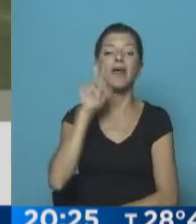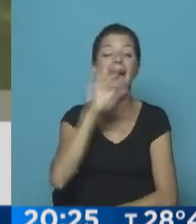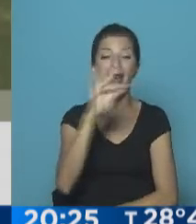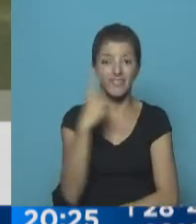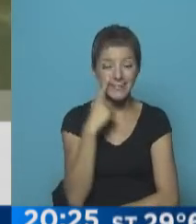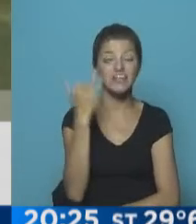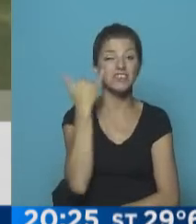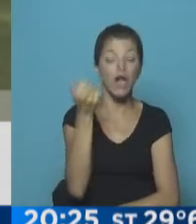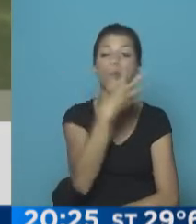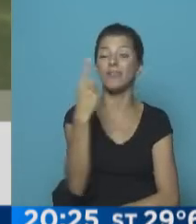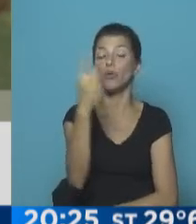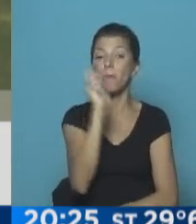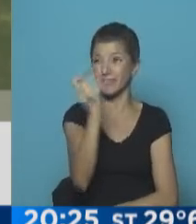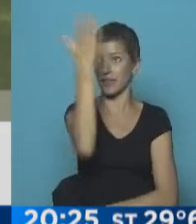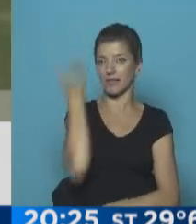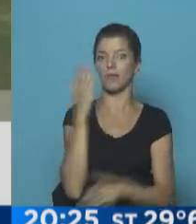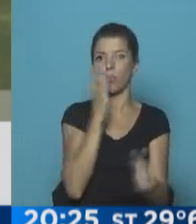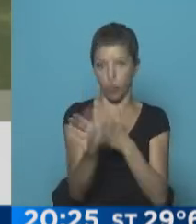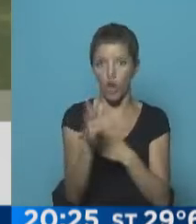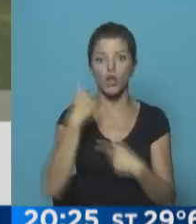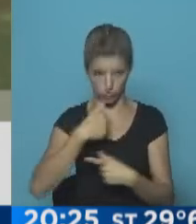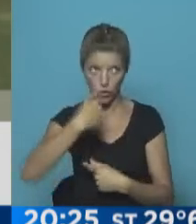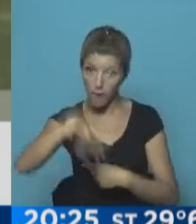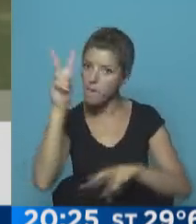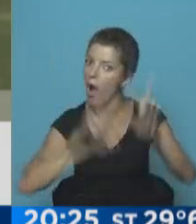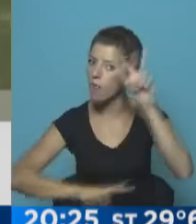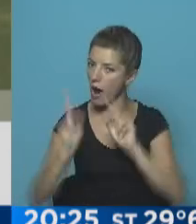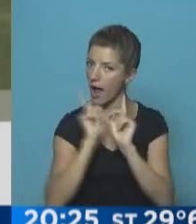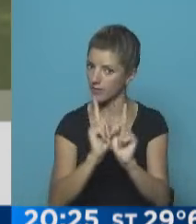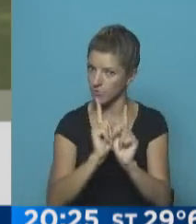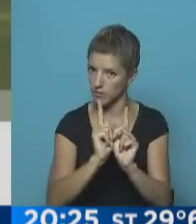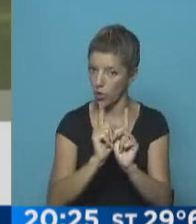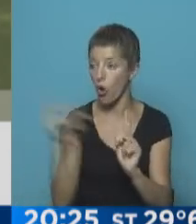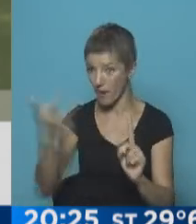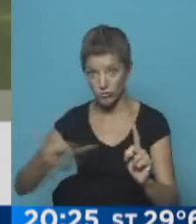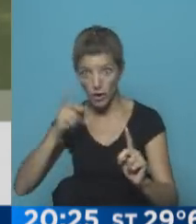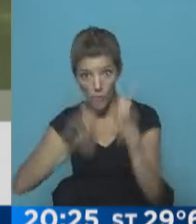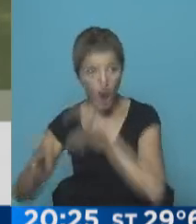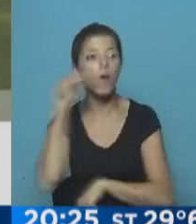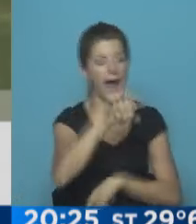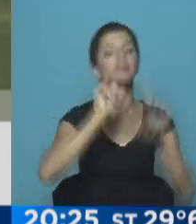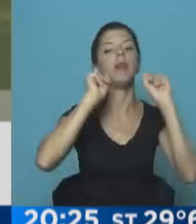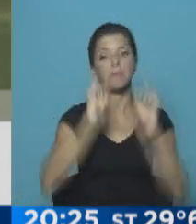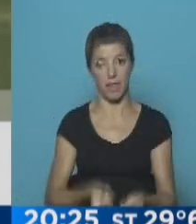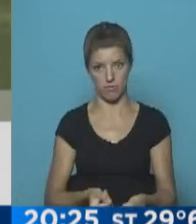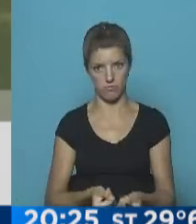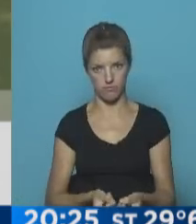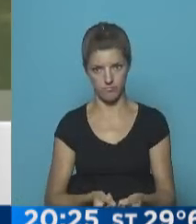hace ya 41 meses que está prófugo y que lo vamos a buscar, igual que buscamos a estos tres. Con la misma